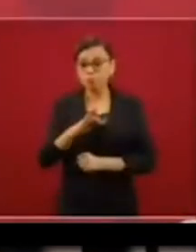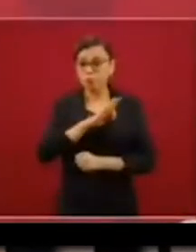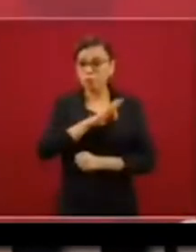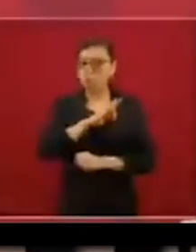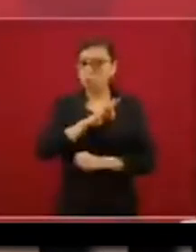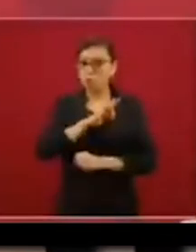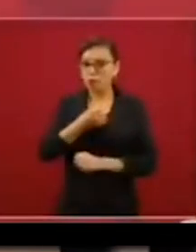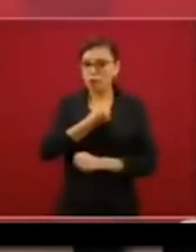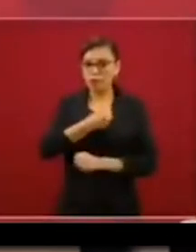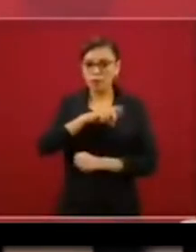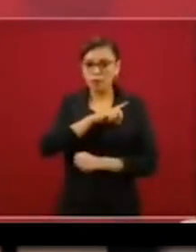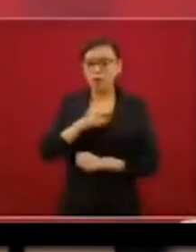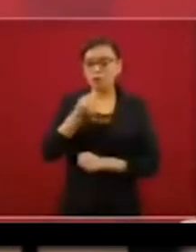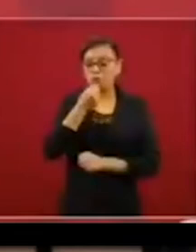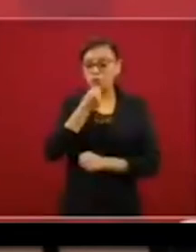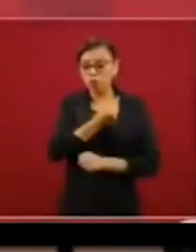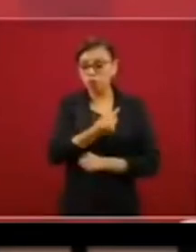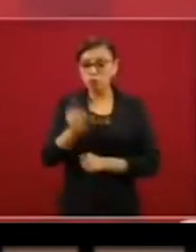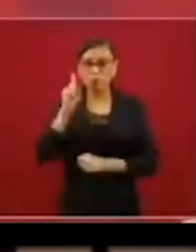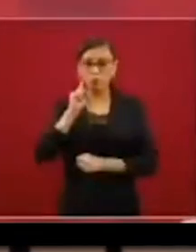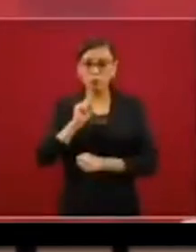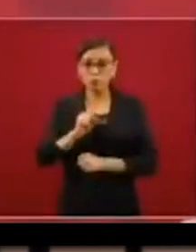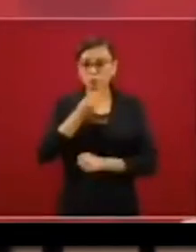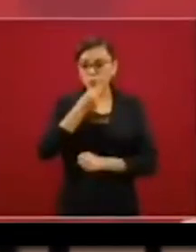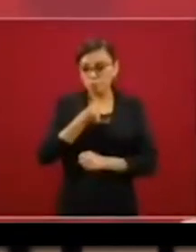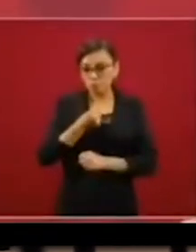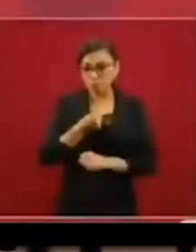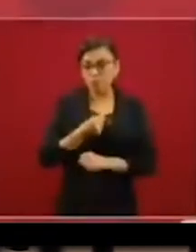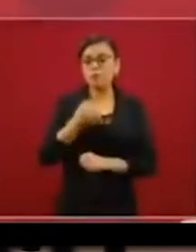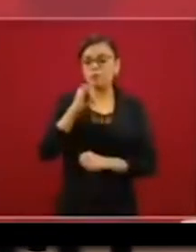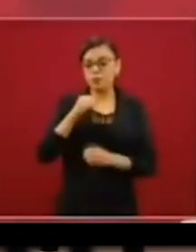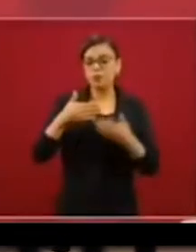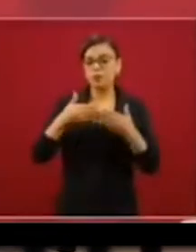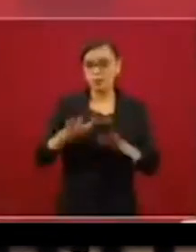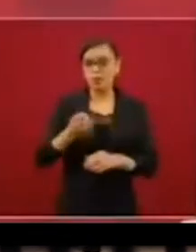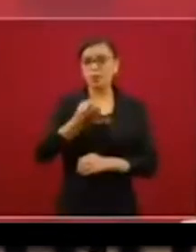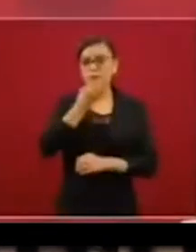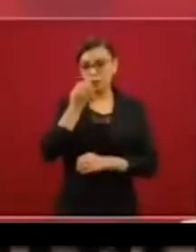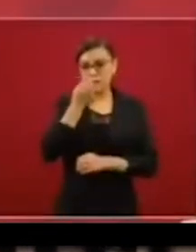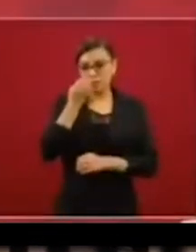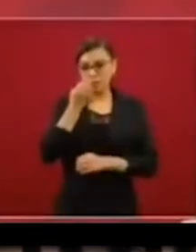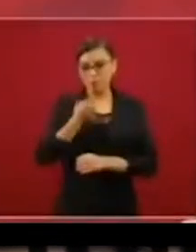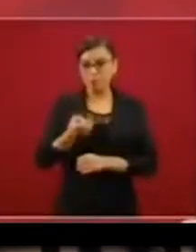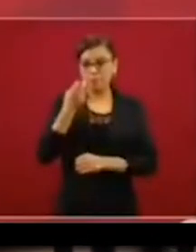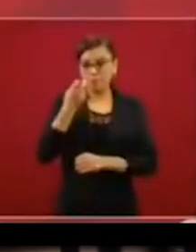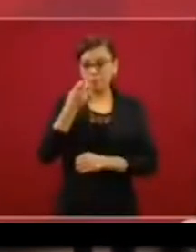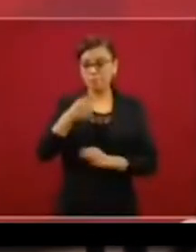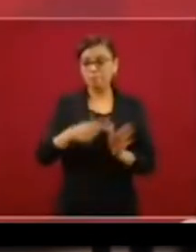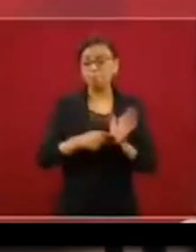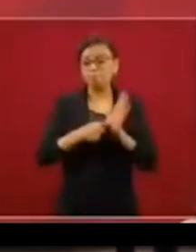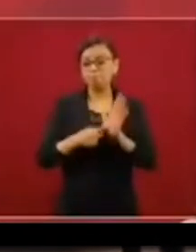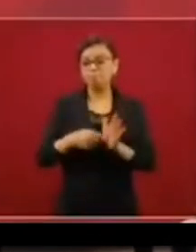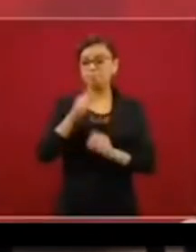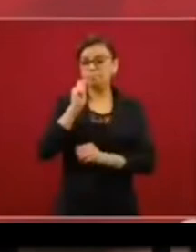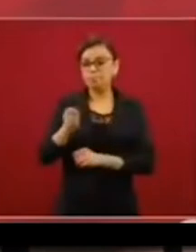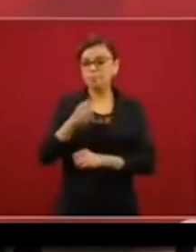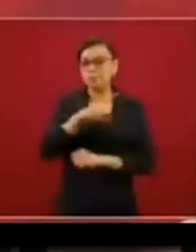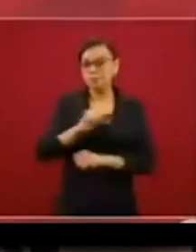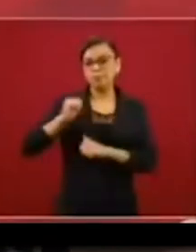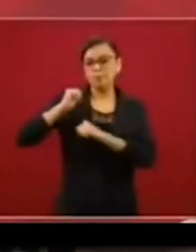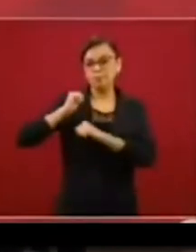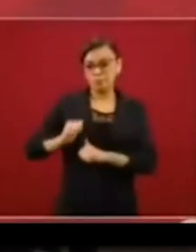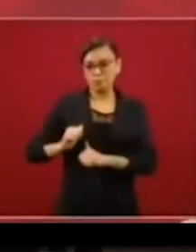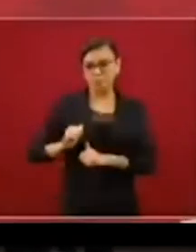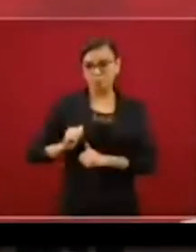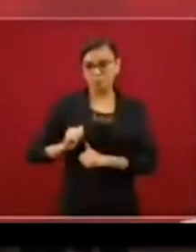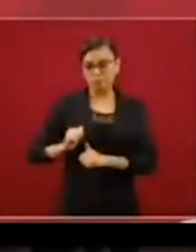la comunidad escolar. Y esto nos lo indica la autoridad sanitaria. Solo abriremos con semáforo verde.